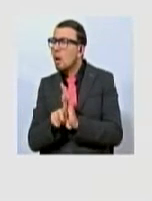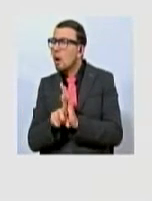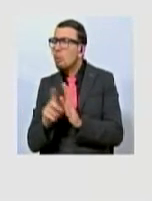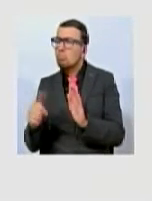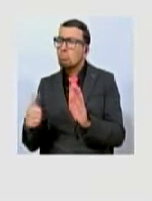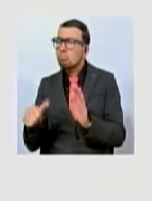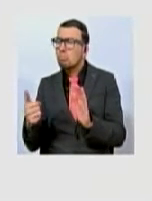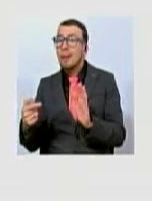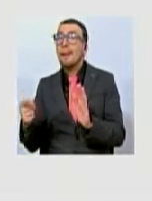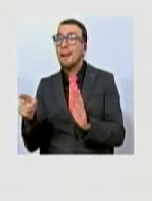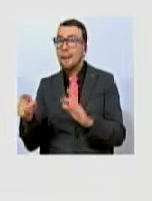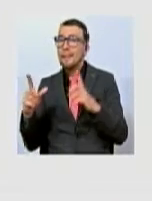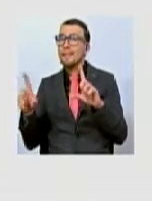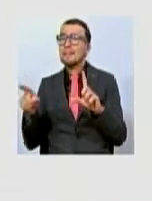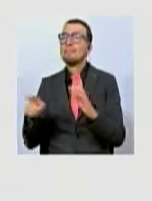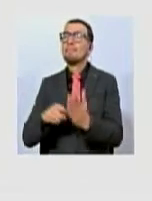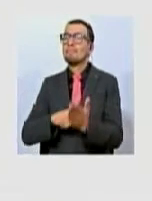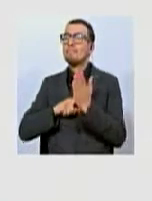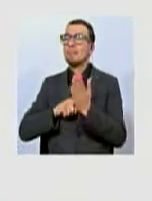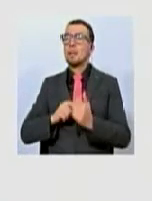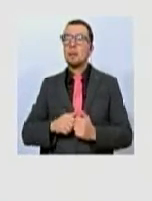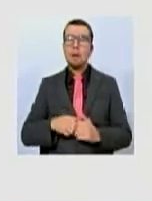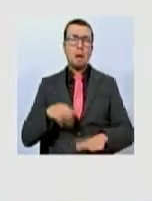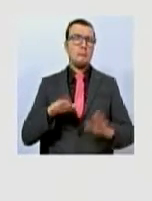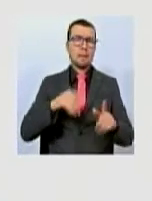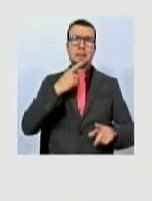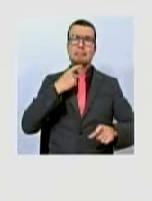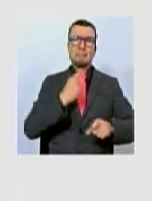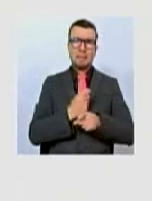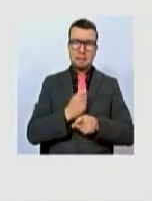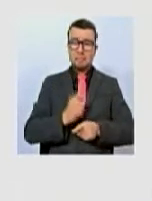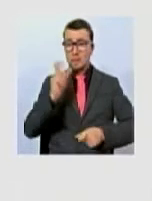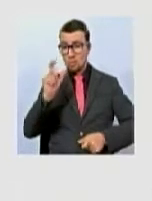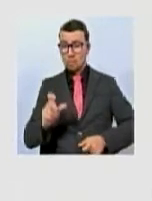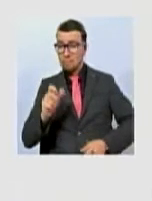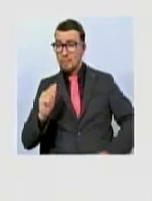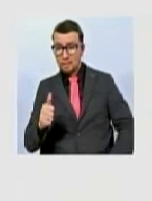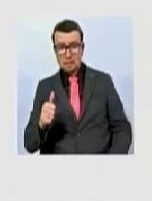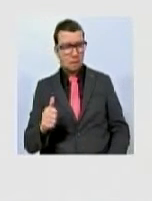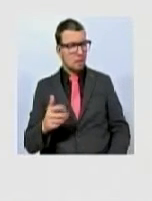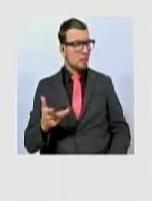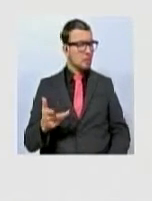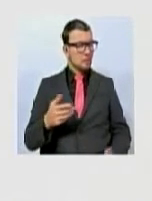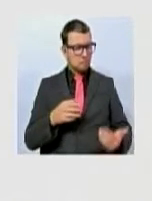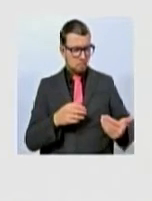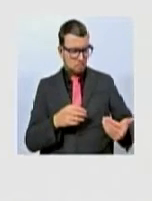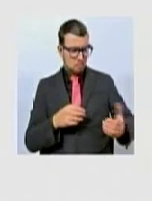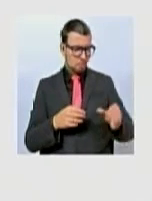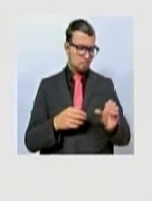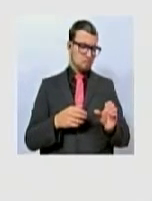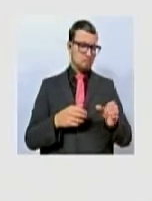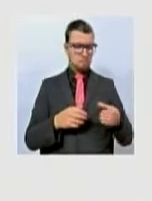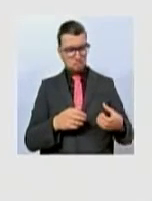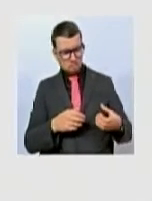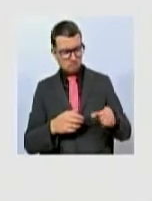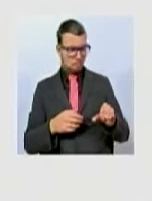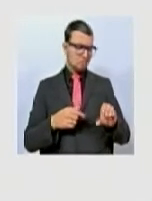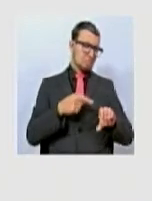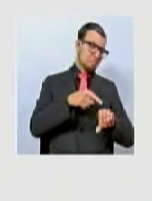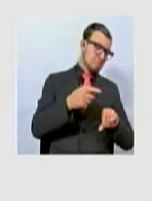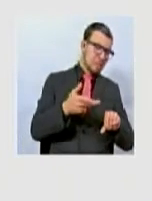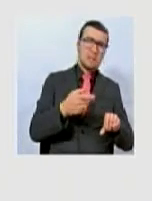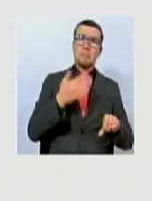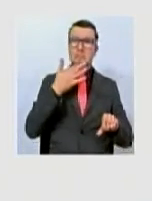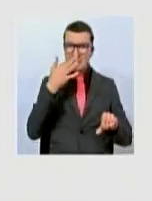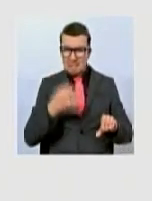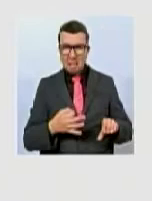conocer. Muchas veces, y como decía Viviana, pues es muy difícil que el usuario final de pronto diga o pueda reconocer si el producto que está adquiriendo